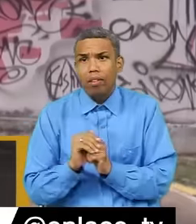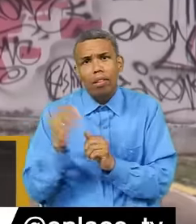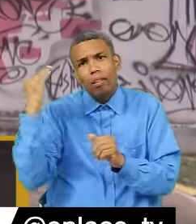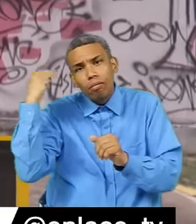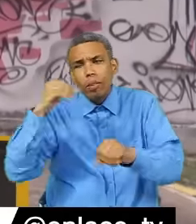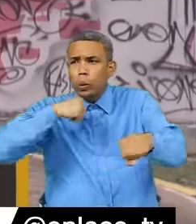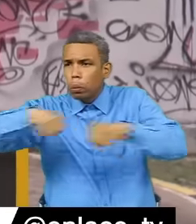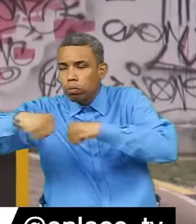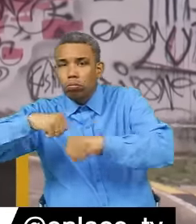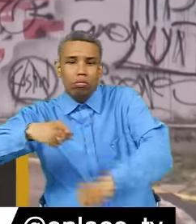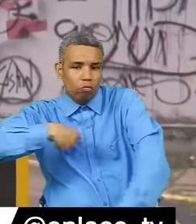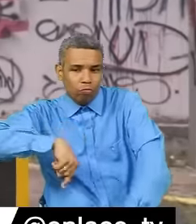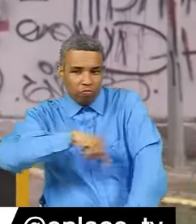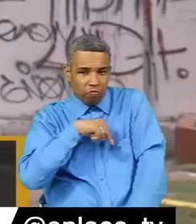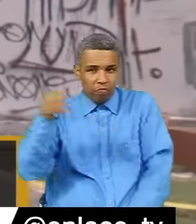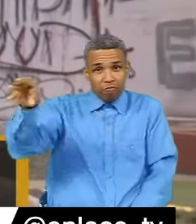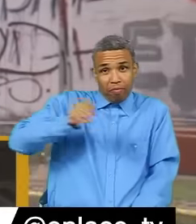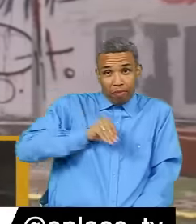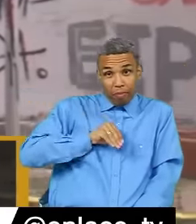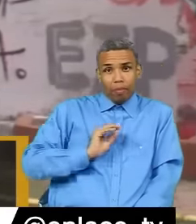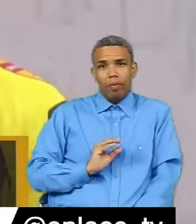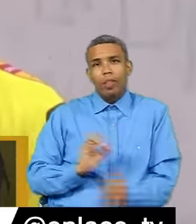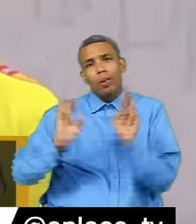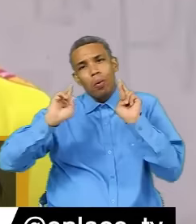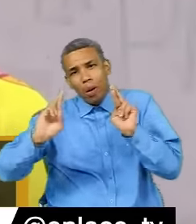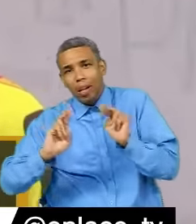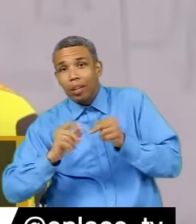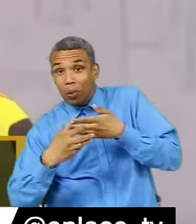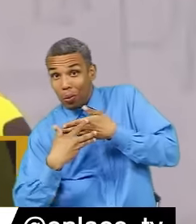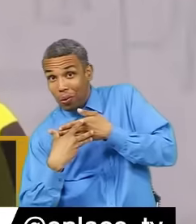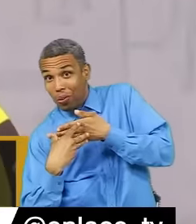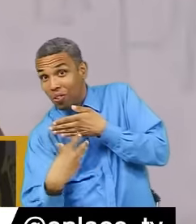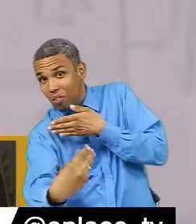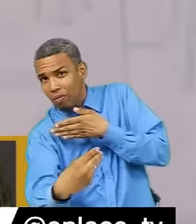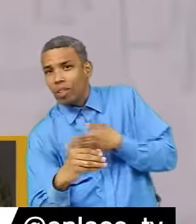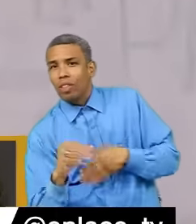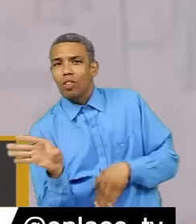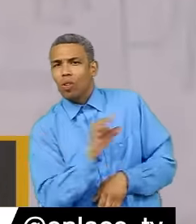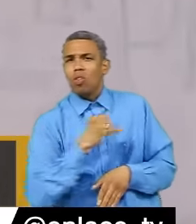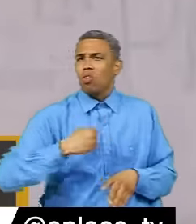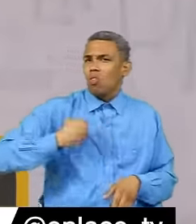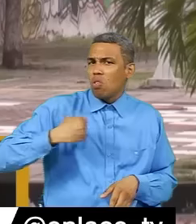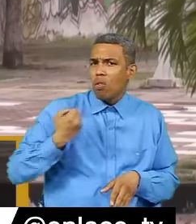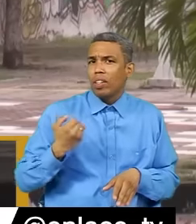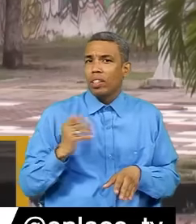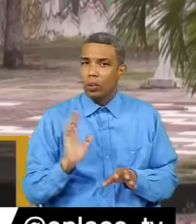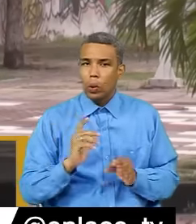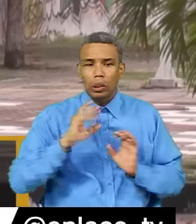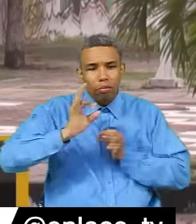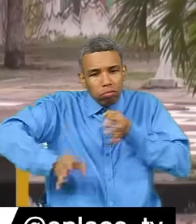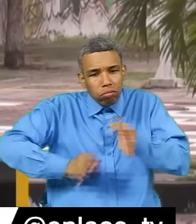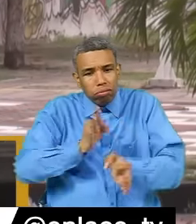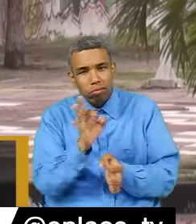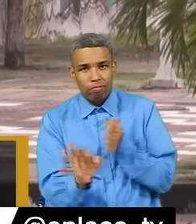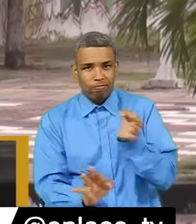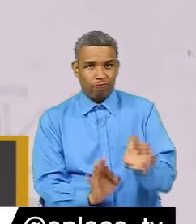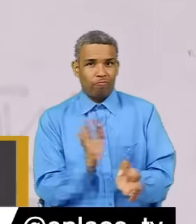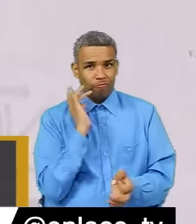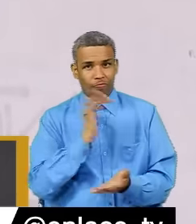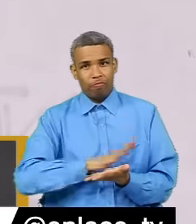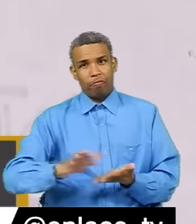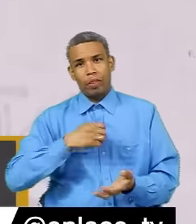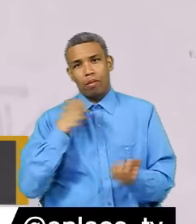barranqueños, jóvenes, adultos, artistas, cuidemos del, de lo nuestro. Estas actividades continuarán